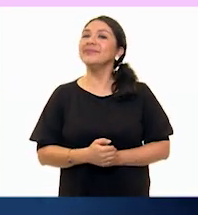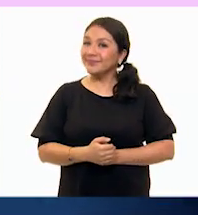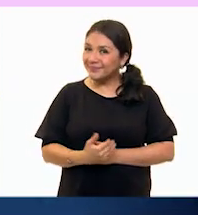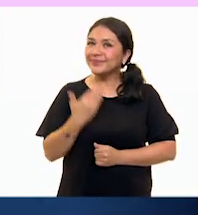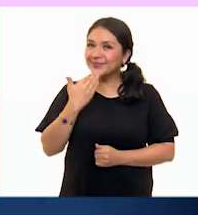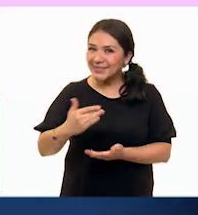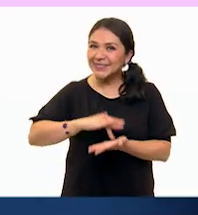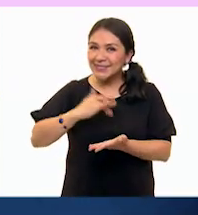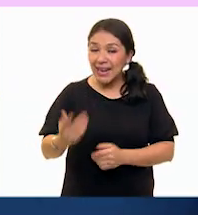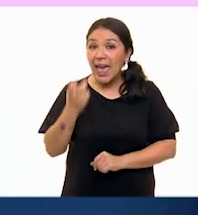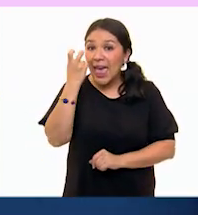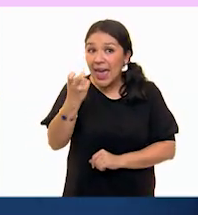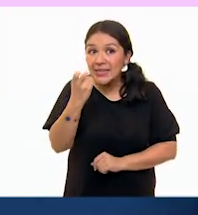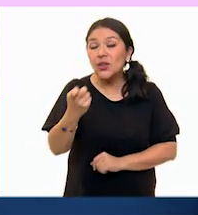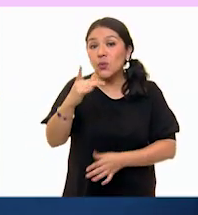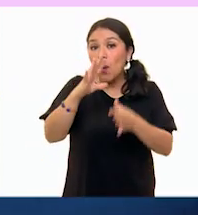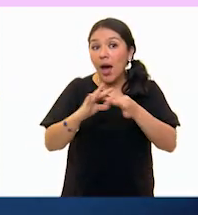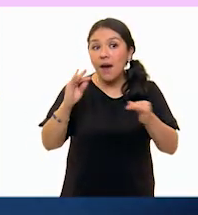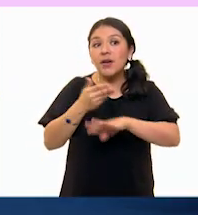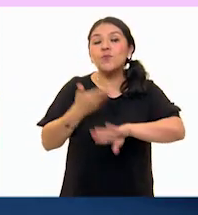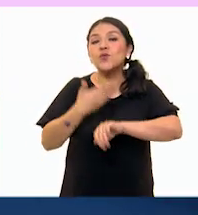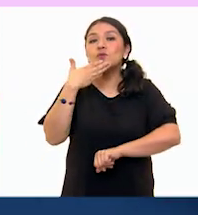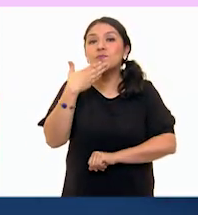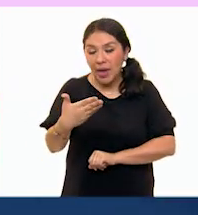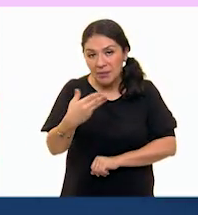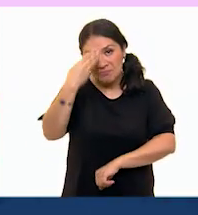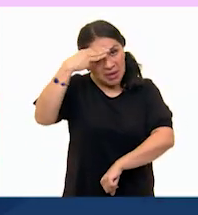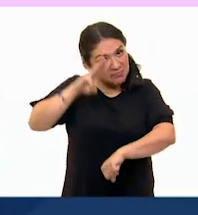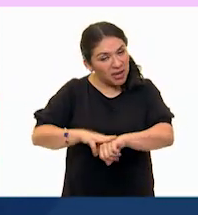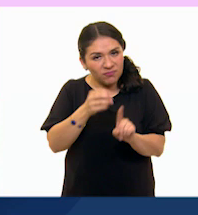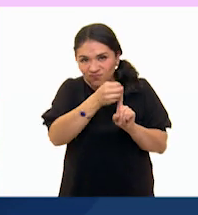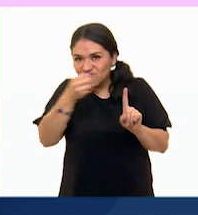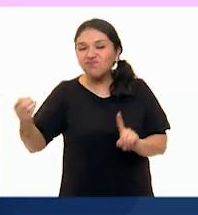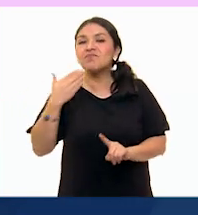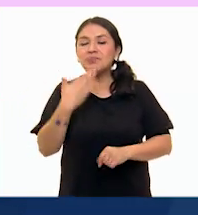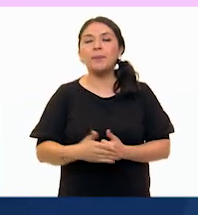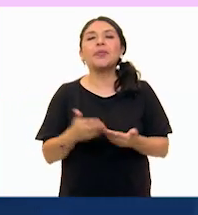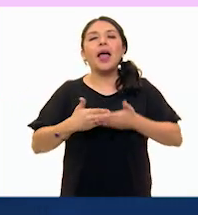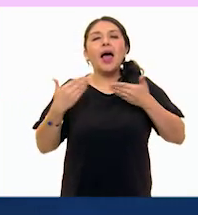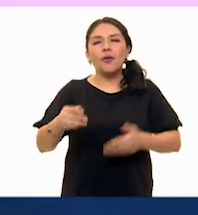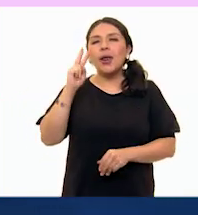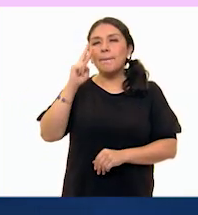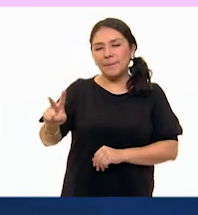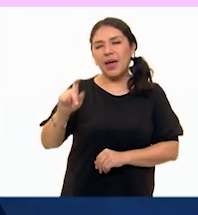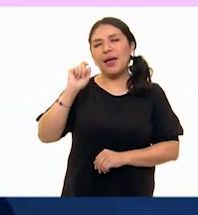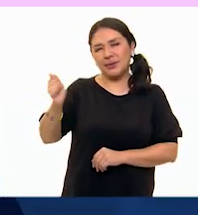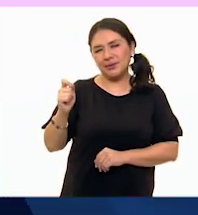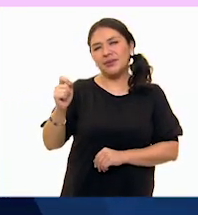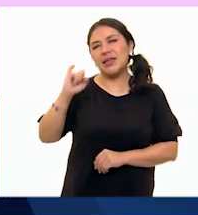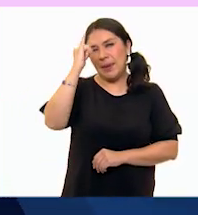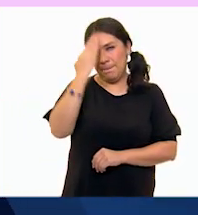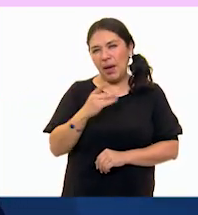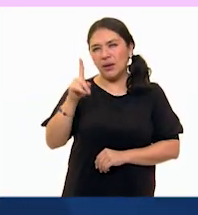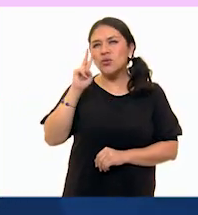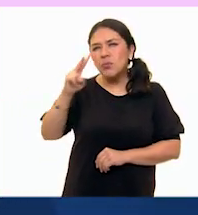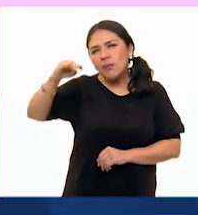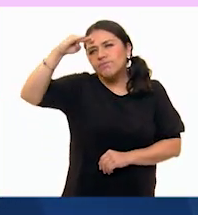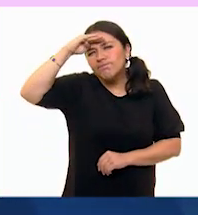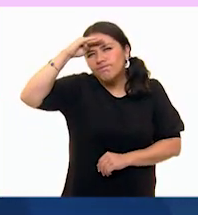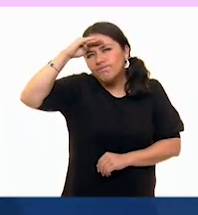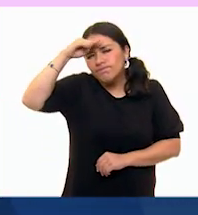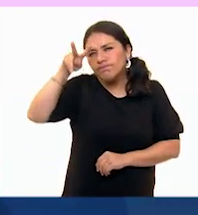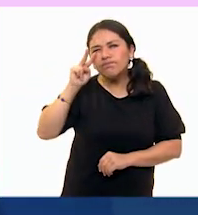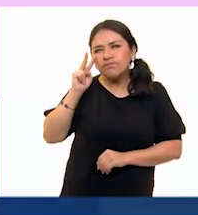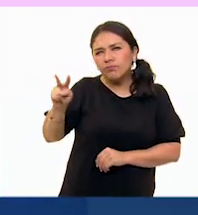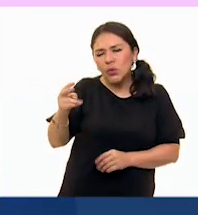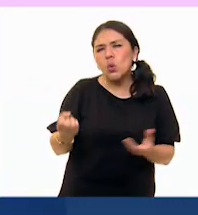Muchas gracias. Eso es correcto. Tienes muy buena memoria. Ahora veamos también la figura 5 y pensemos,